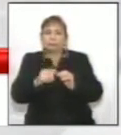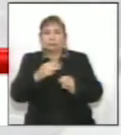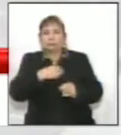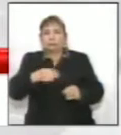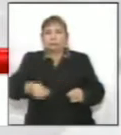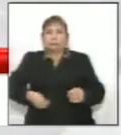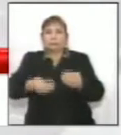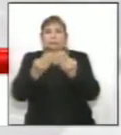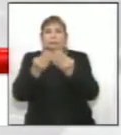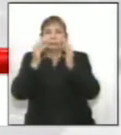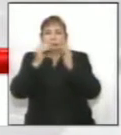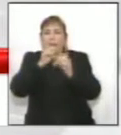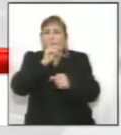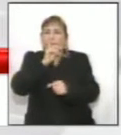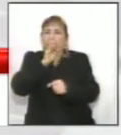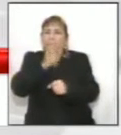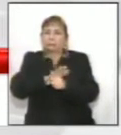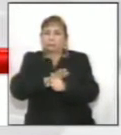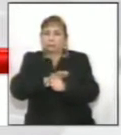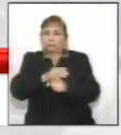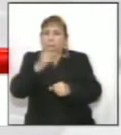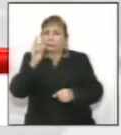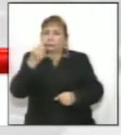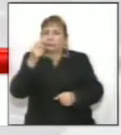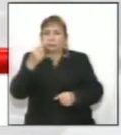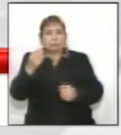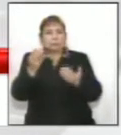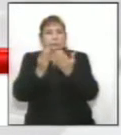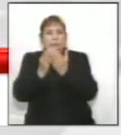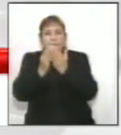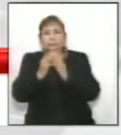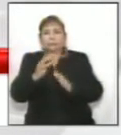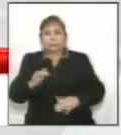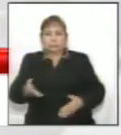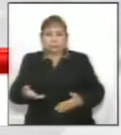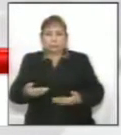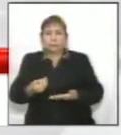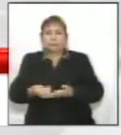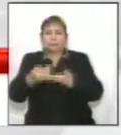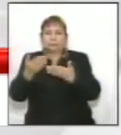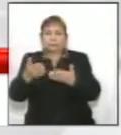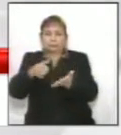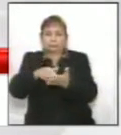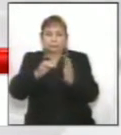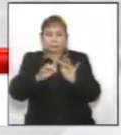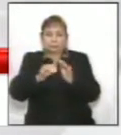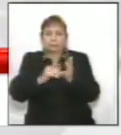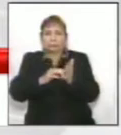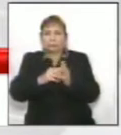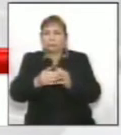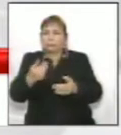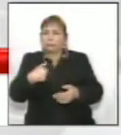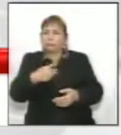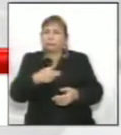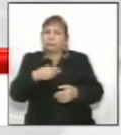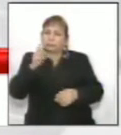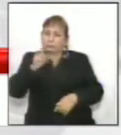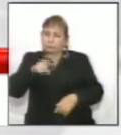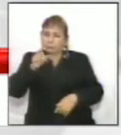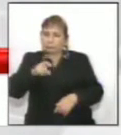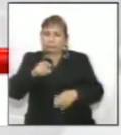de Educación tiene un compromiso con los miles de estudiantes a nivel nacional con la entrega de los tablets. Nuestros alumnos necesitan